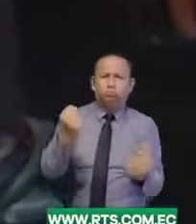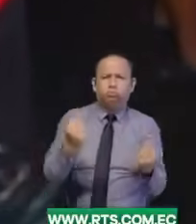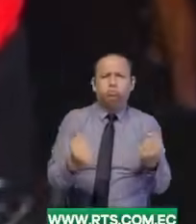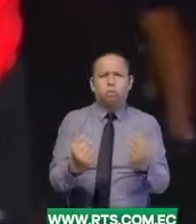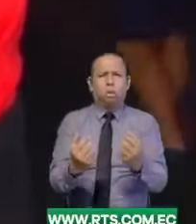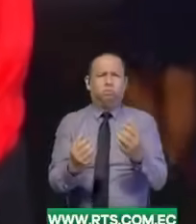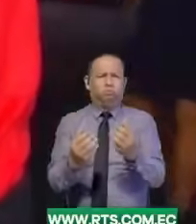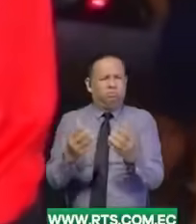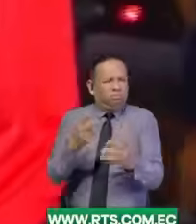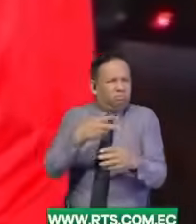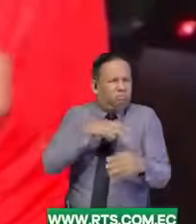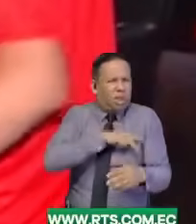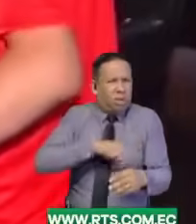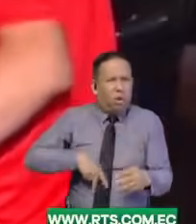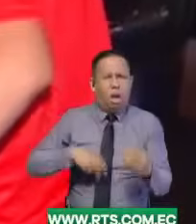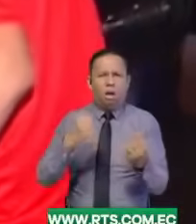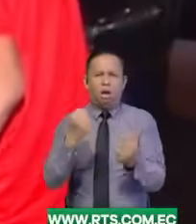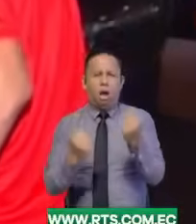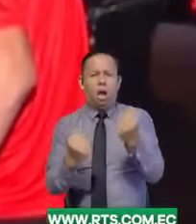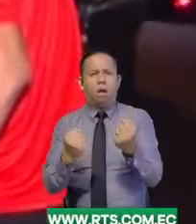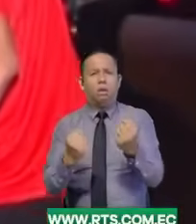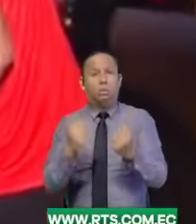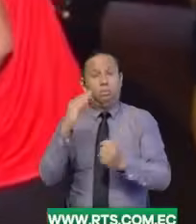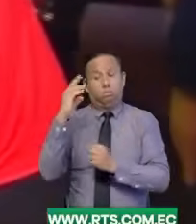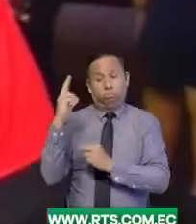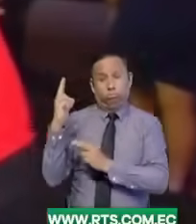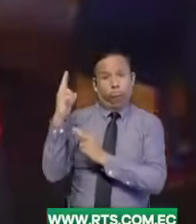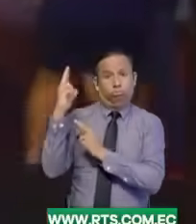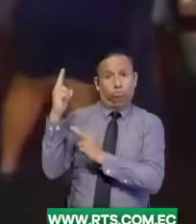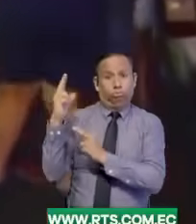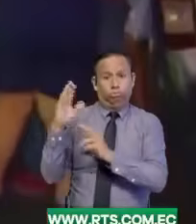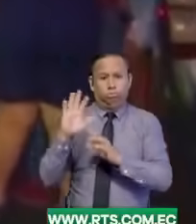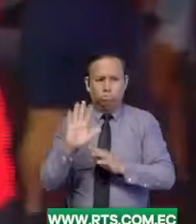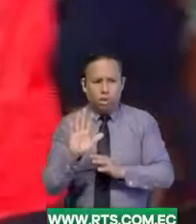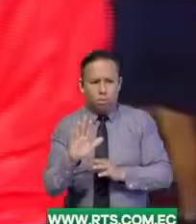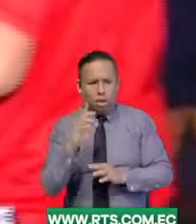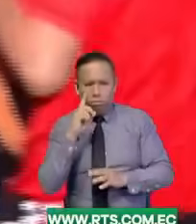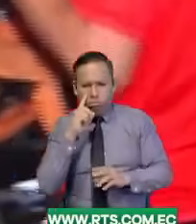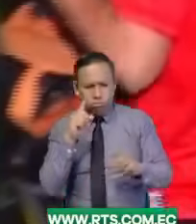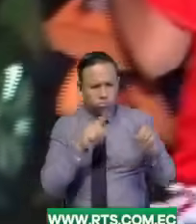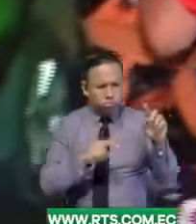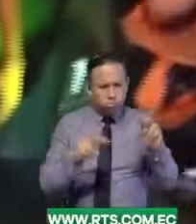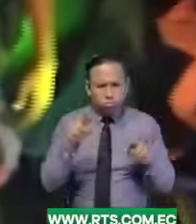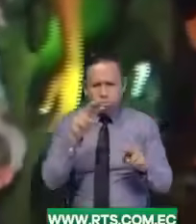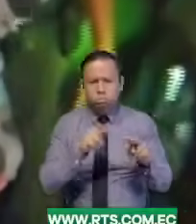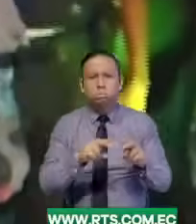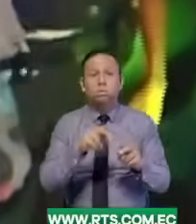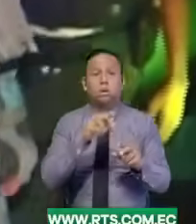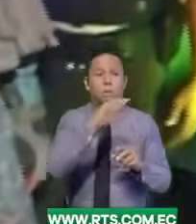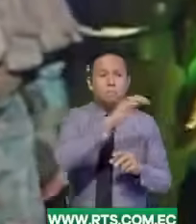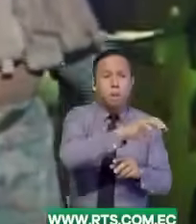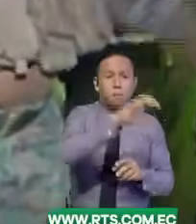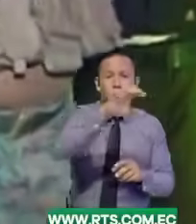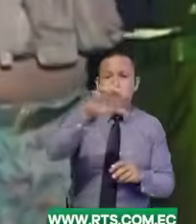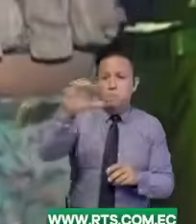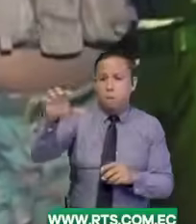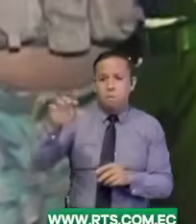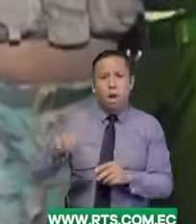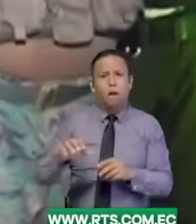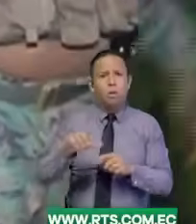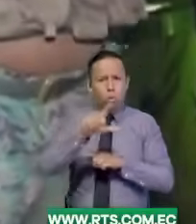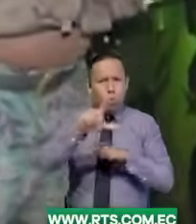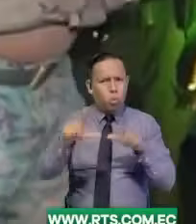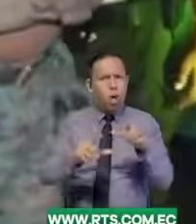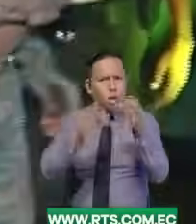particulares con el personal de las Fuerzas Armadas que están en cada uno de los puntos y en puntos sobre todo